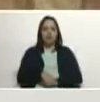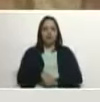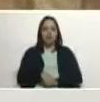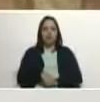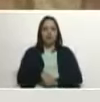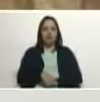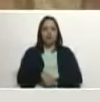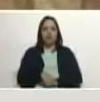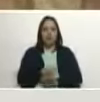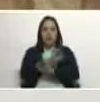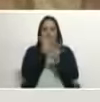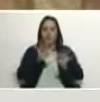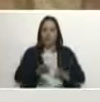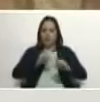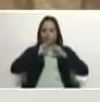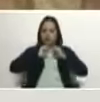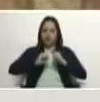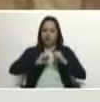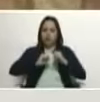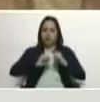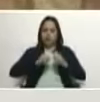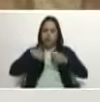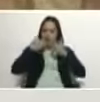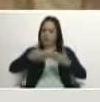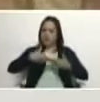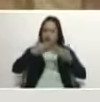de manera valiente y perseverante.